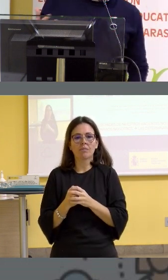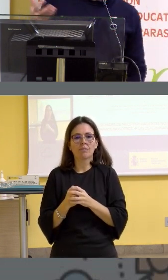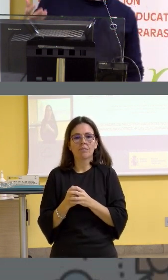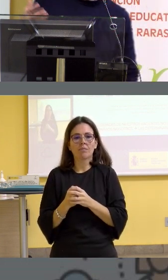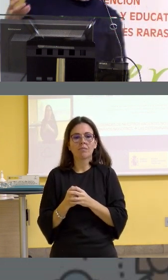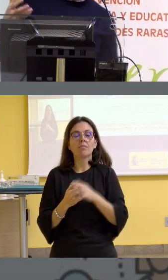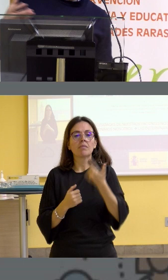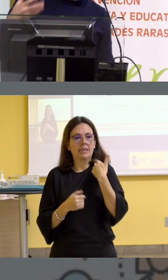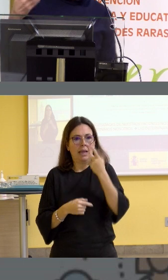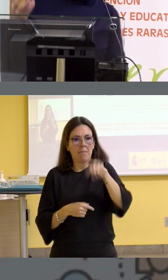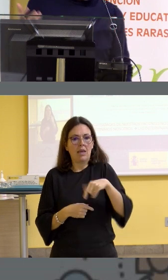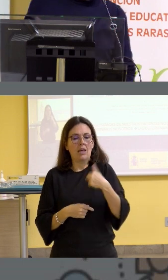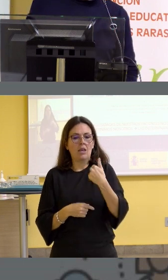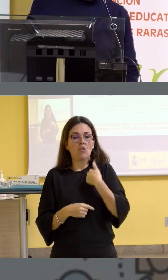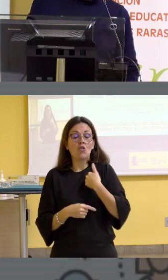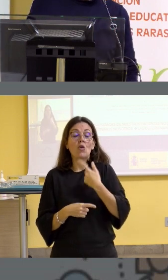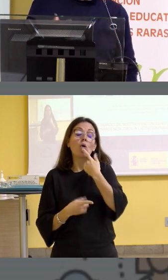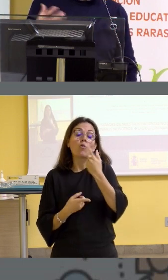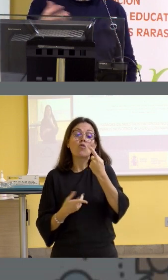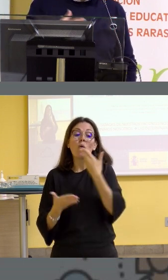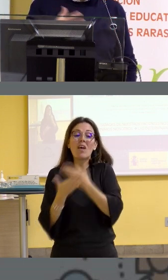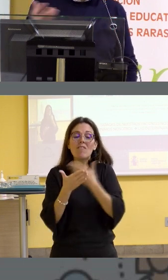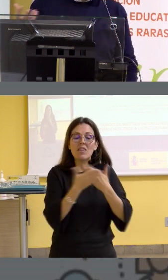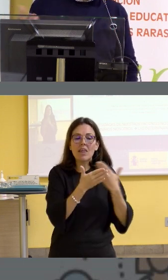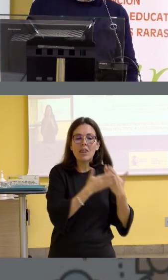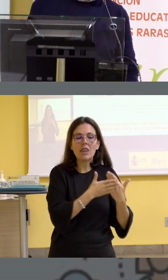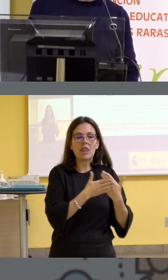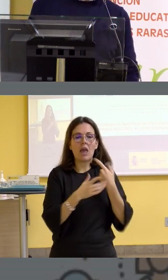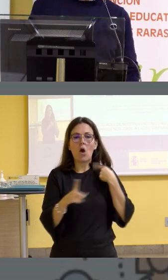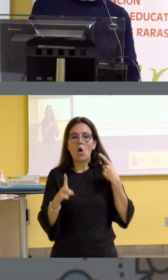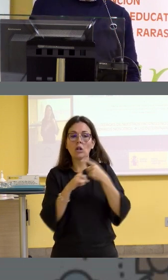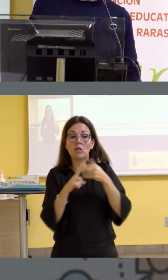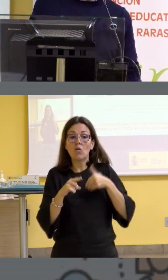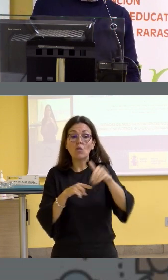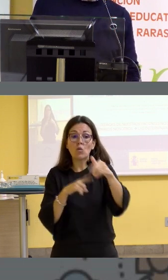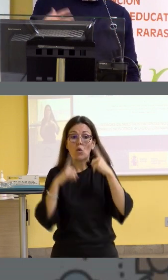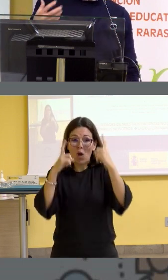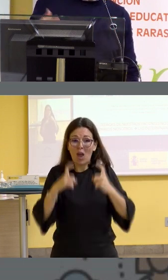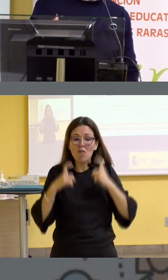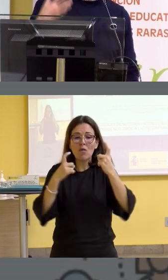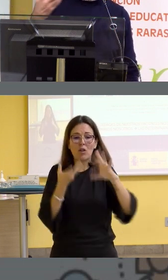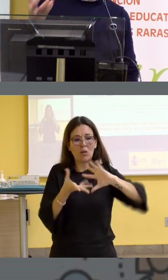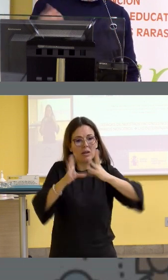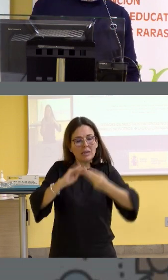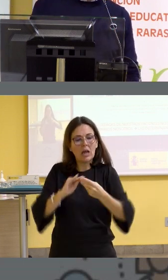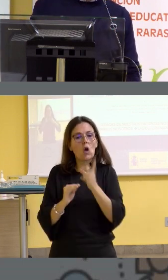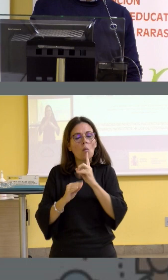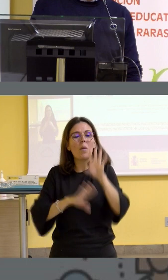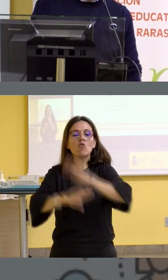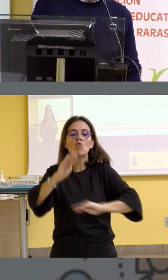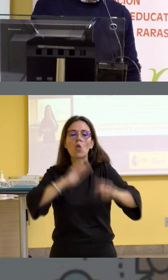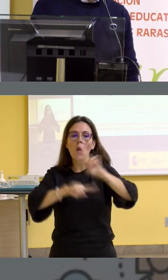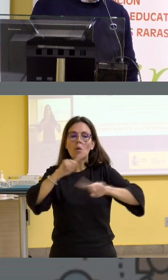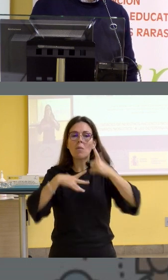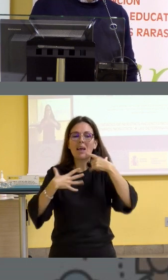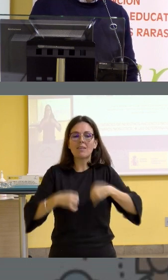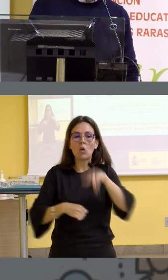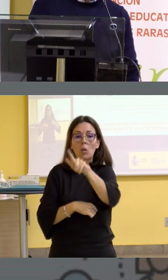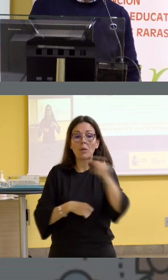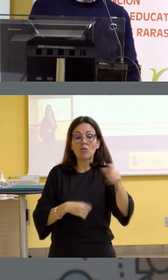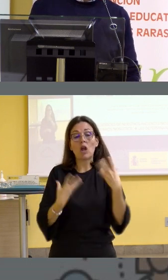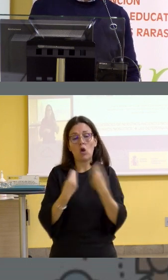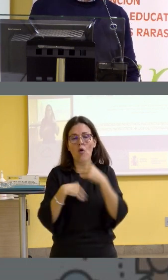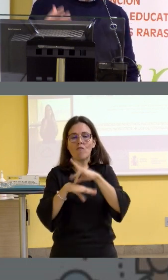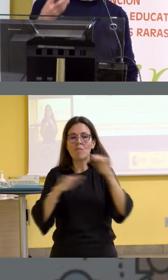¿Hacia dónde, cómo y en base a qué niveles de evidencia dirigimos unos u otros tipos de esfuerzos a efectos de abordar los problemas de salud de las personas con este